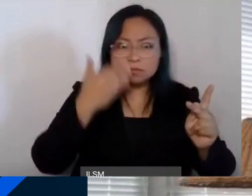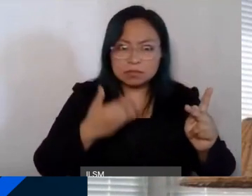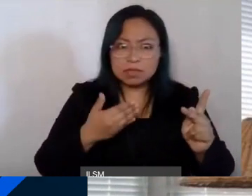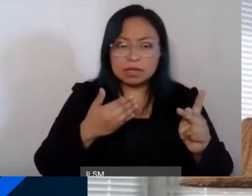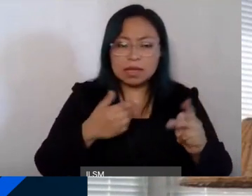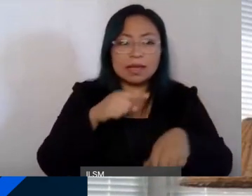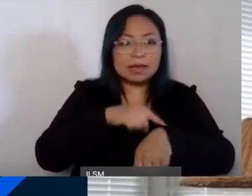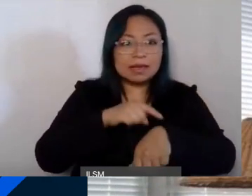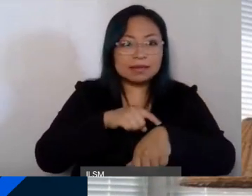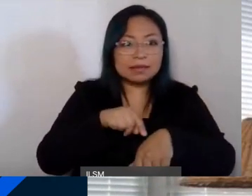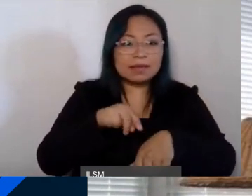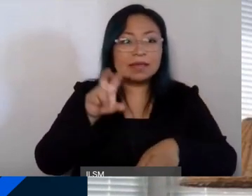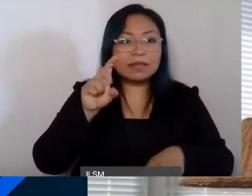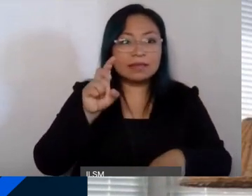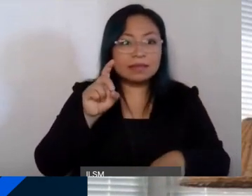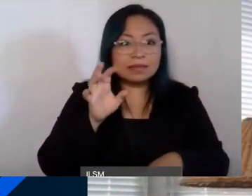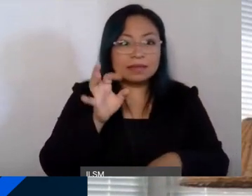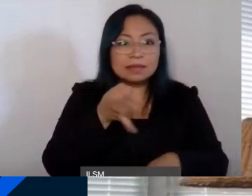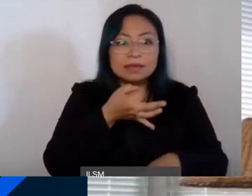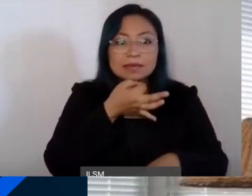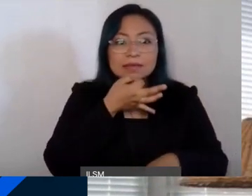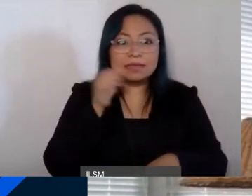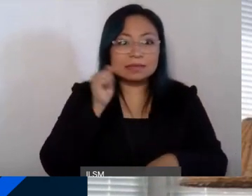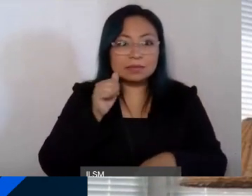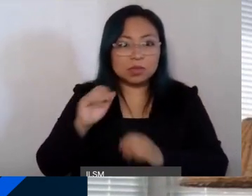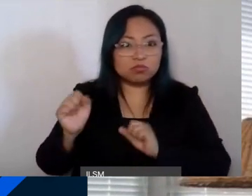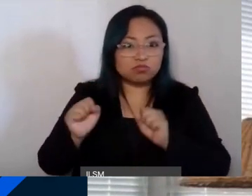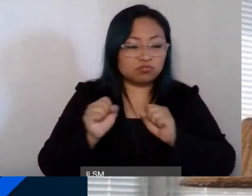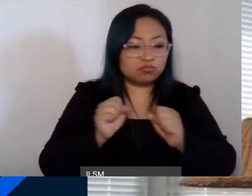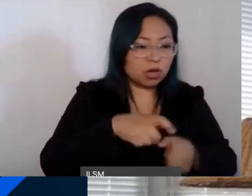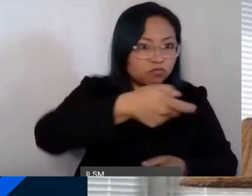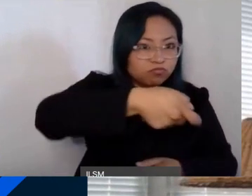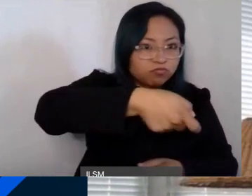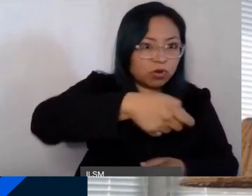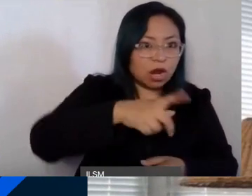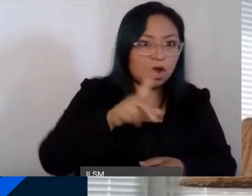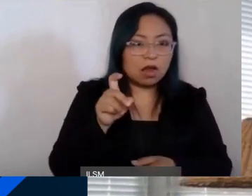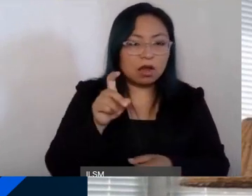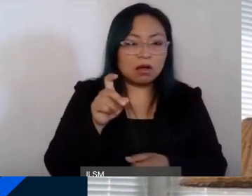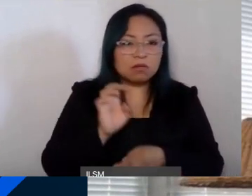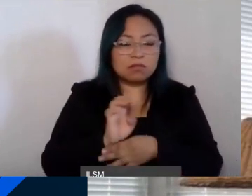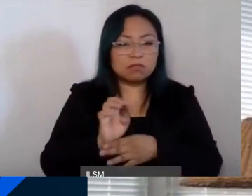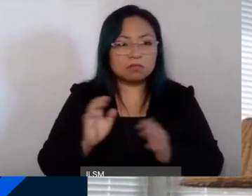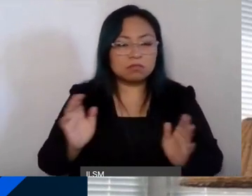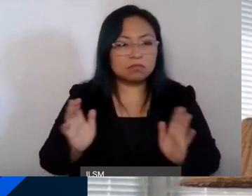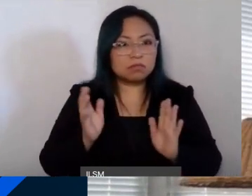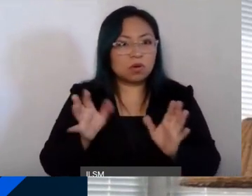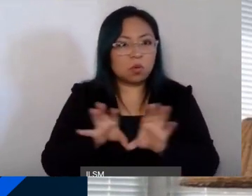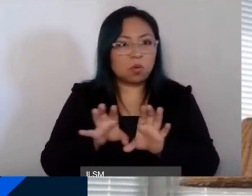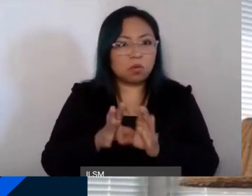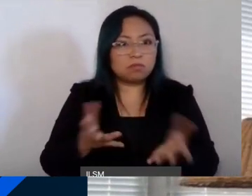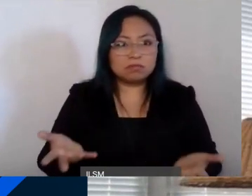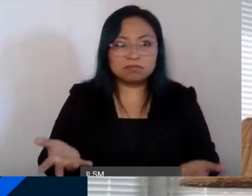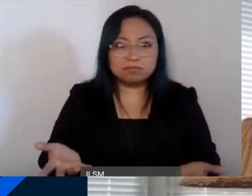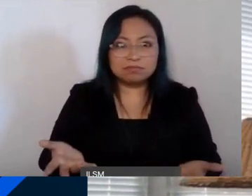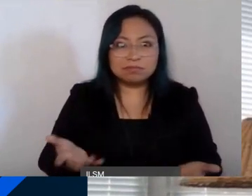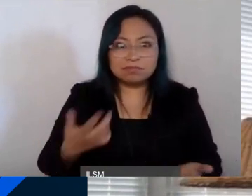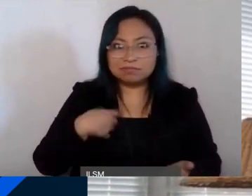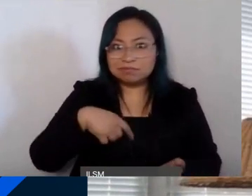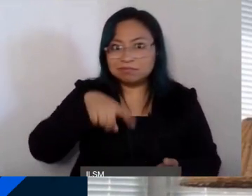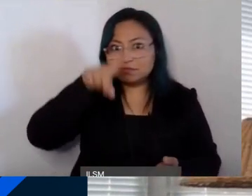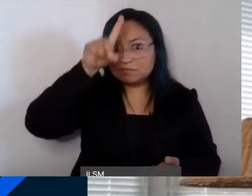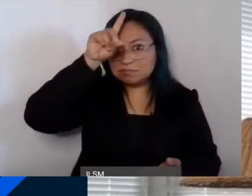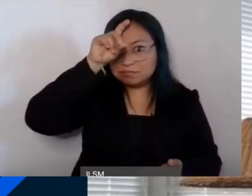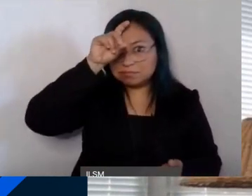venía instantáneamente bueno aquí os dejo con una serie de interrogantes